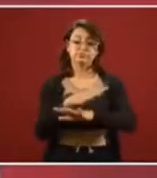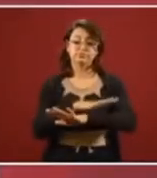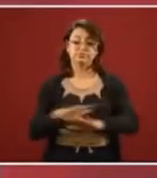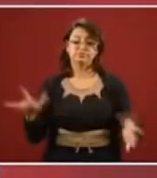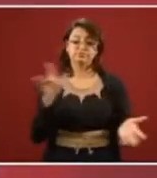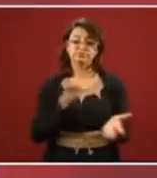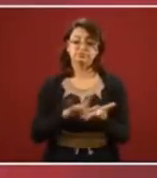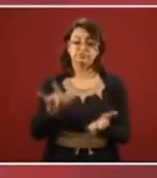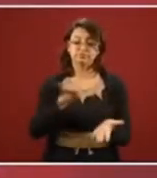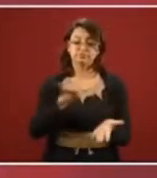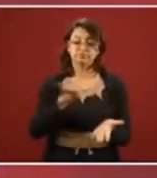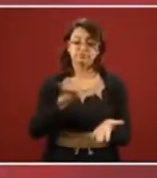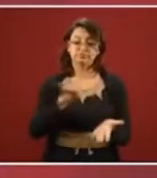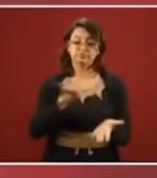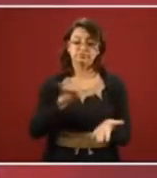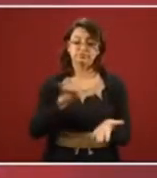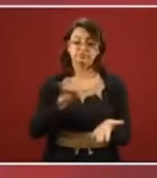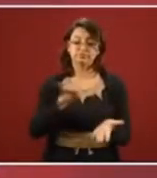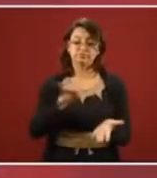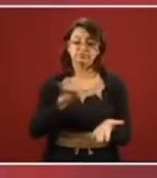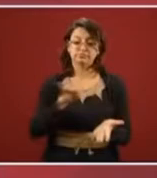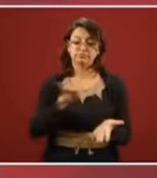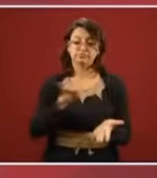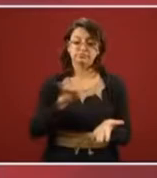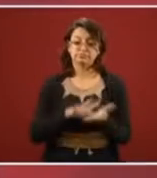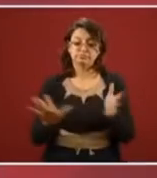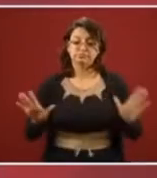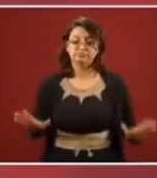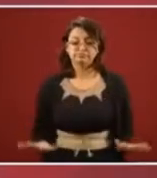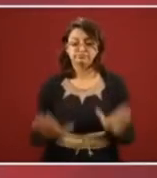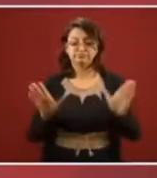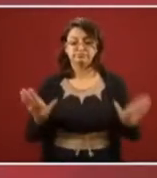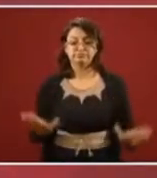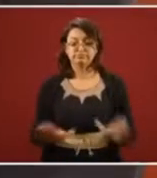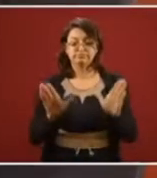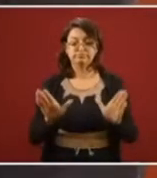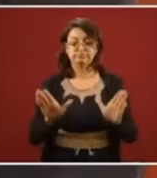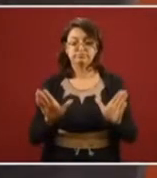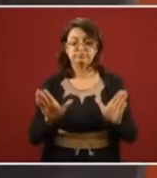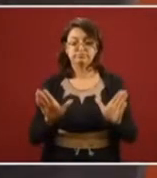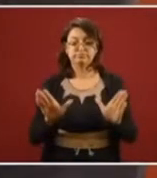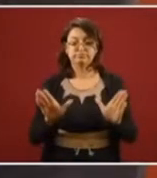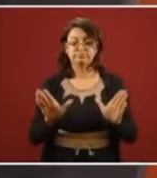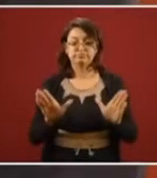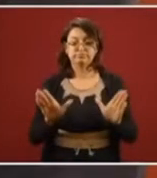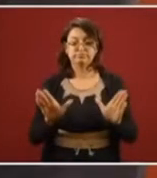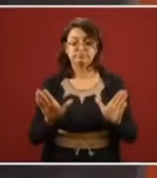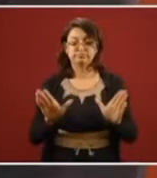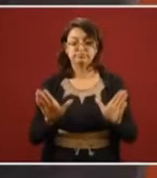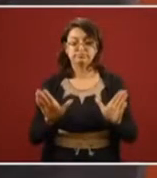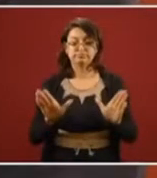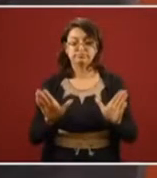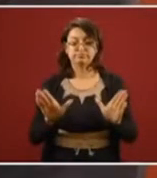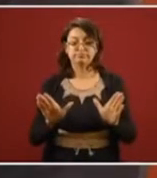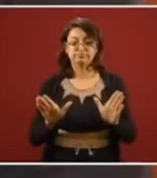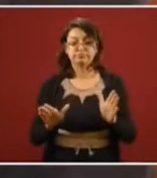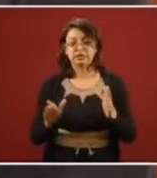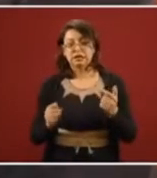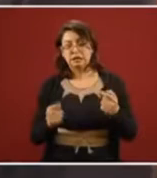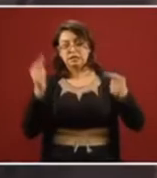fomentar se encuentra ya en condiciones buenas condiciones